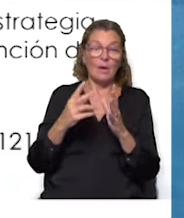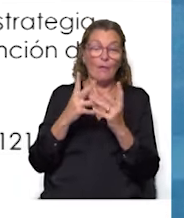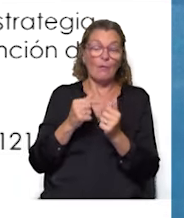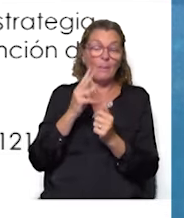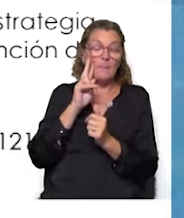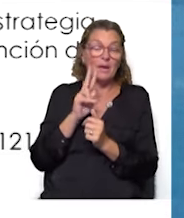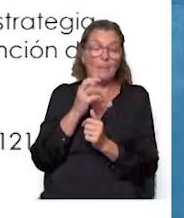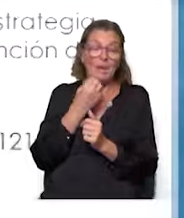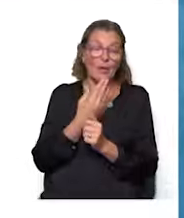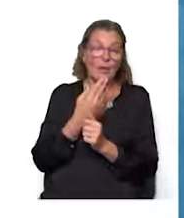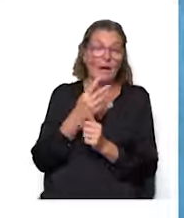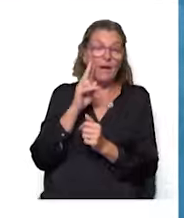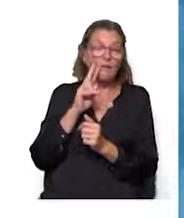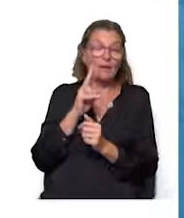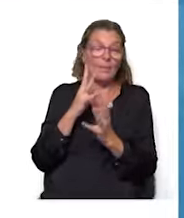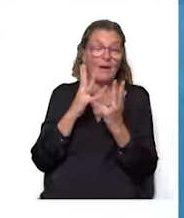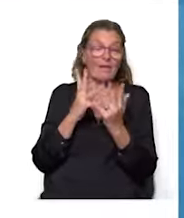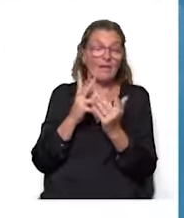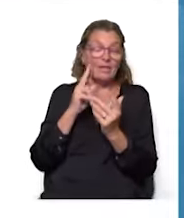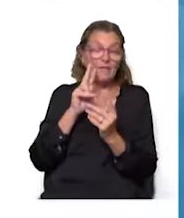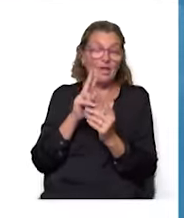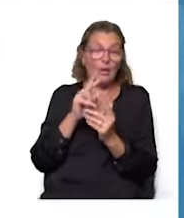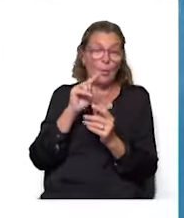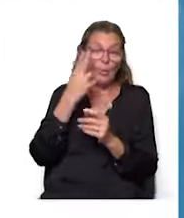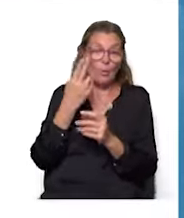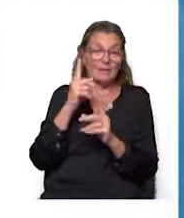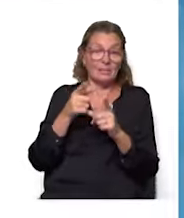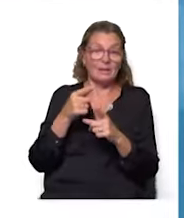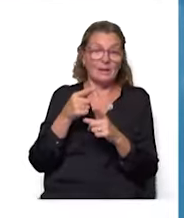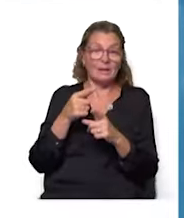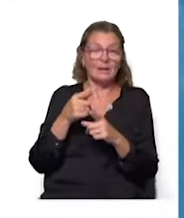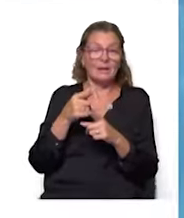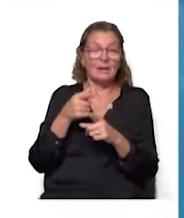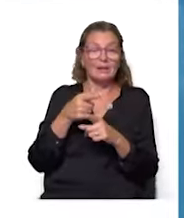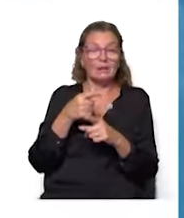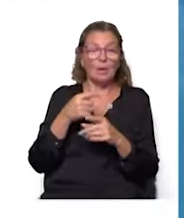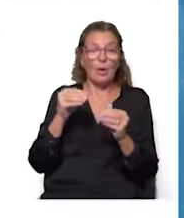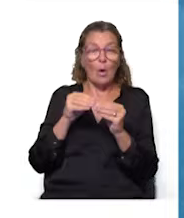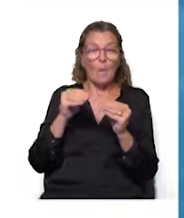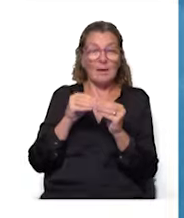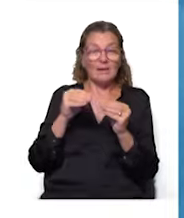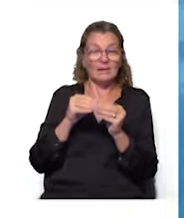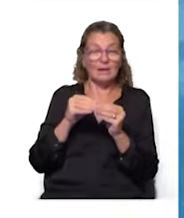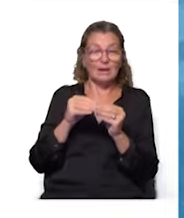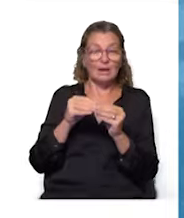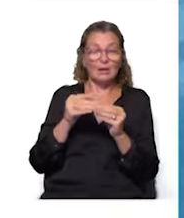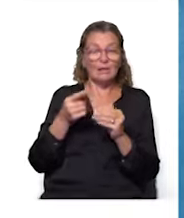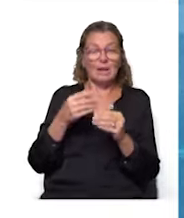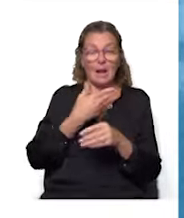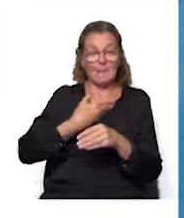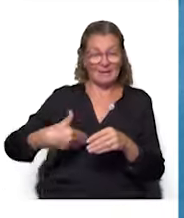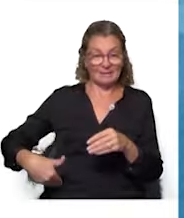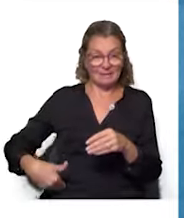país la junta nacional del partido demócrata cristiano también se expresó el compañero Mario Vergara es nuestro precandidato a la